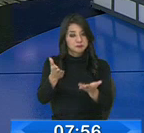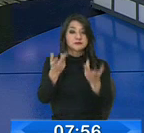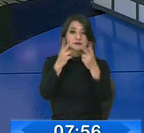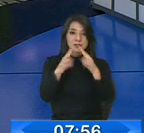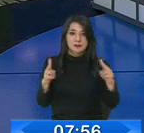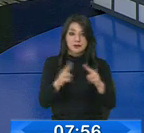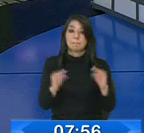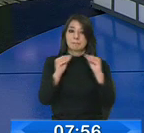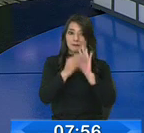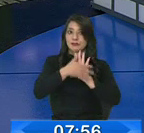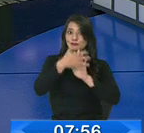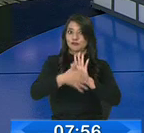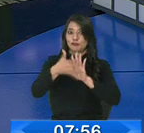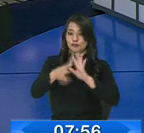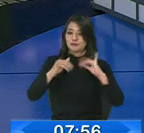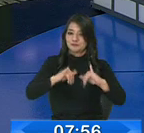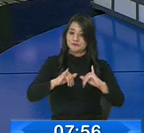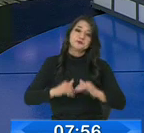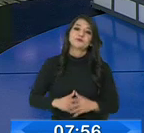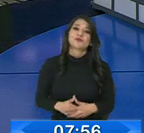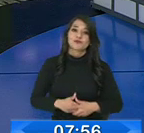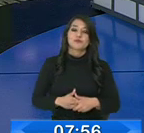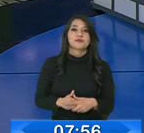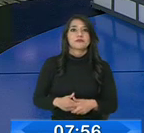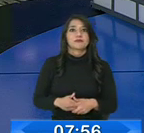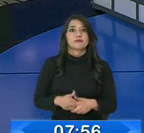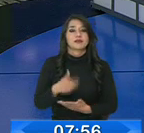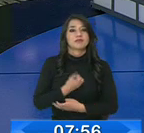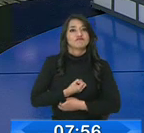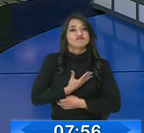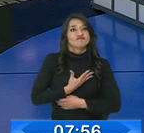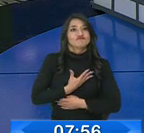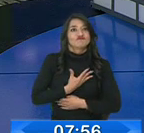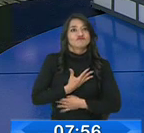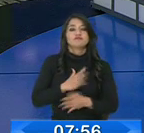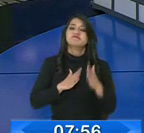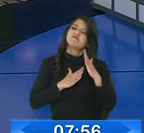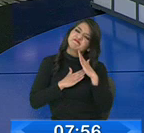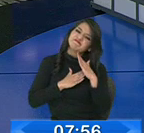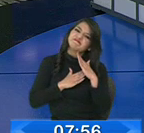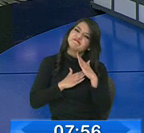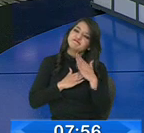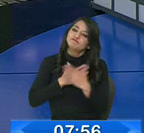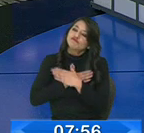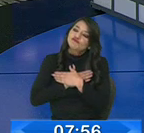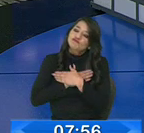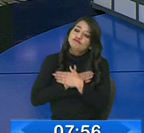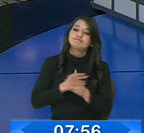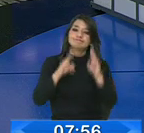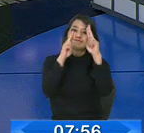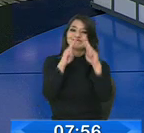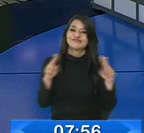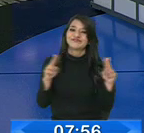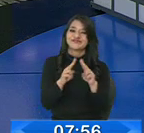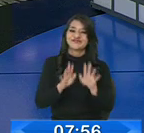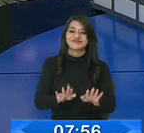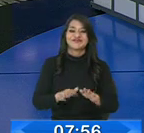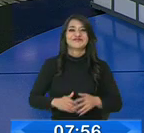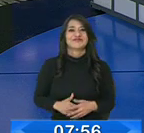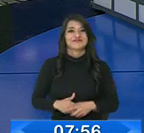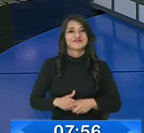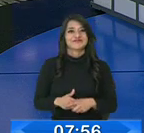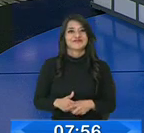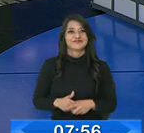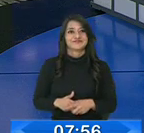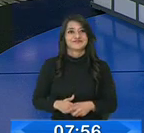más coros todavía. Muy bien, así hay que llenarnos de esa paz, de este espíritu navideño. Sí, señora. Bueno,